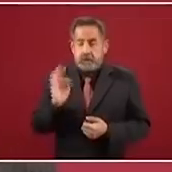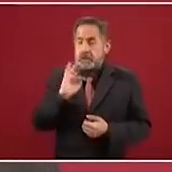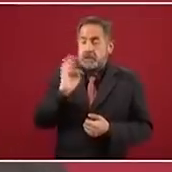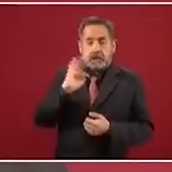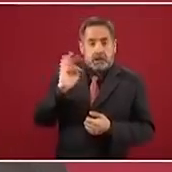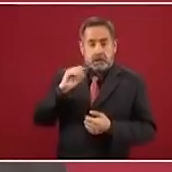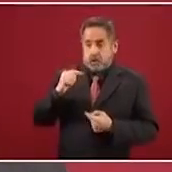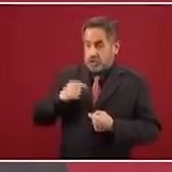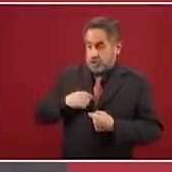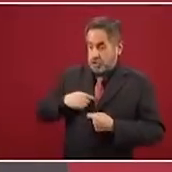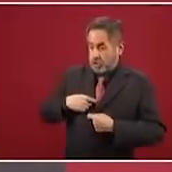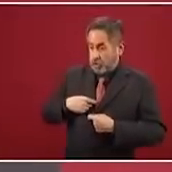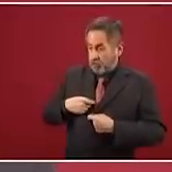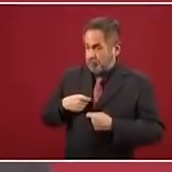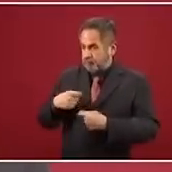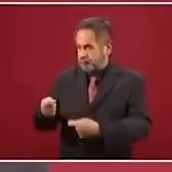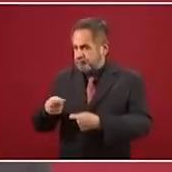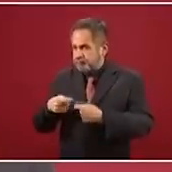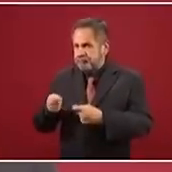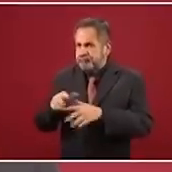garantizar que